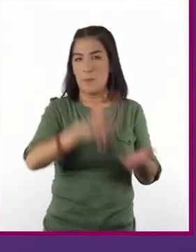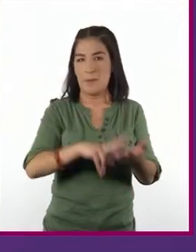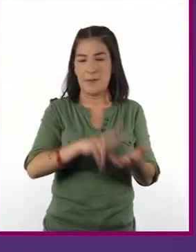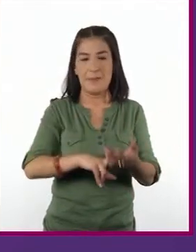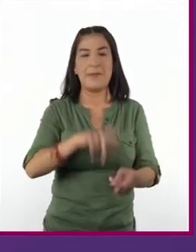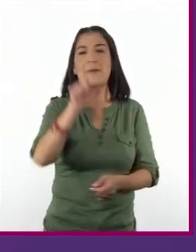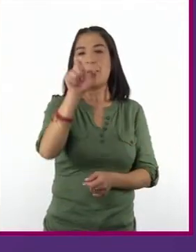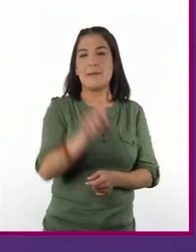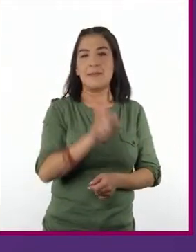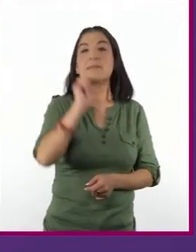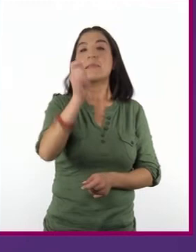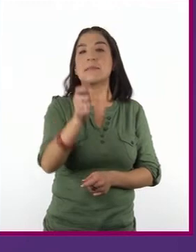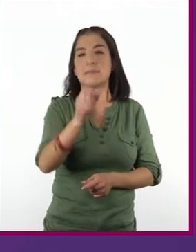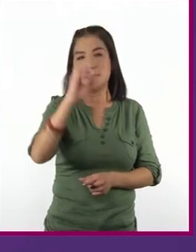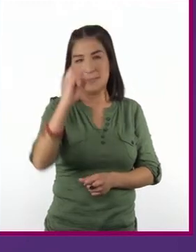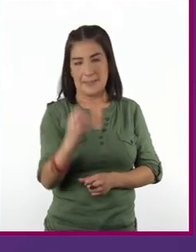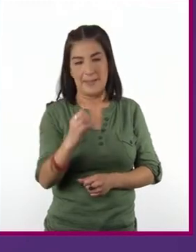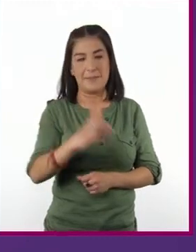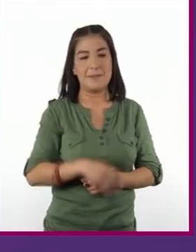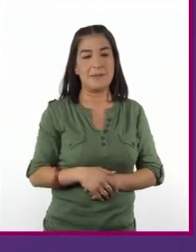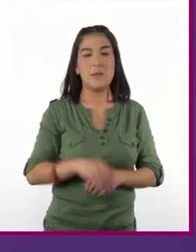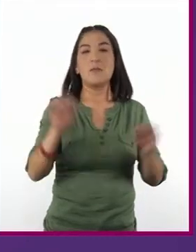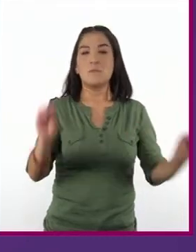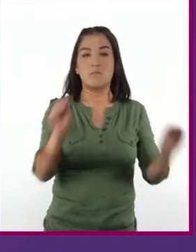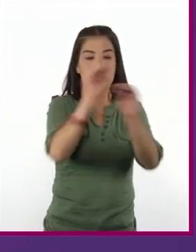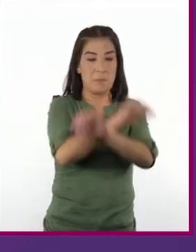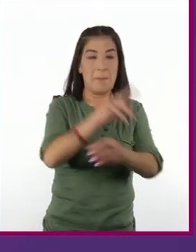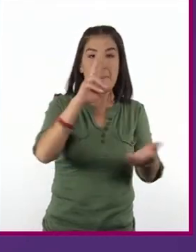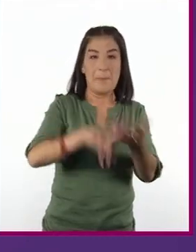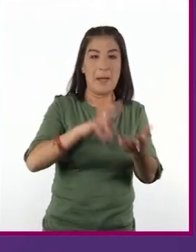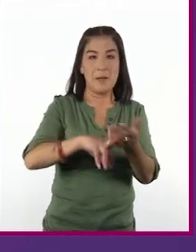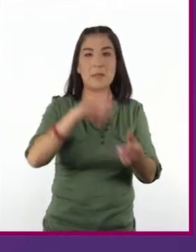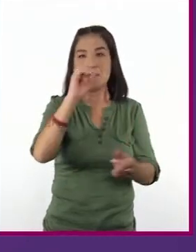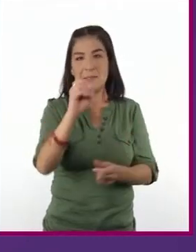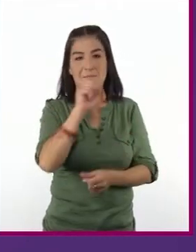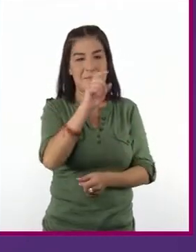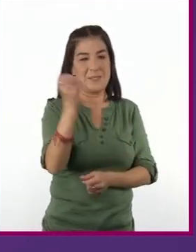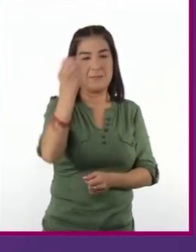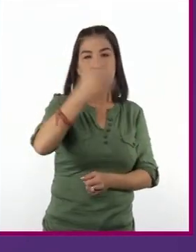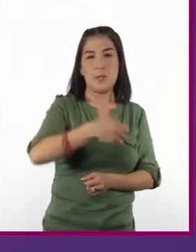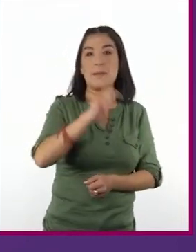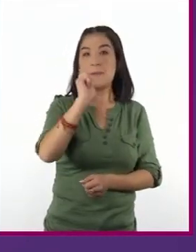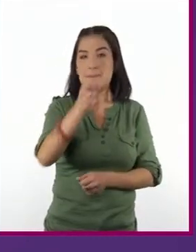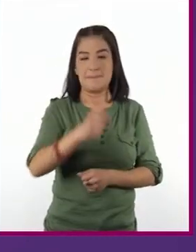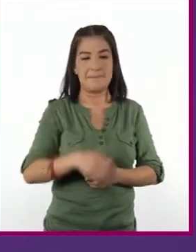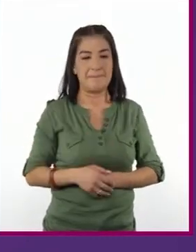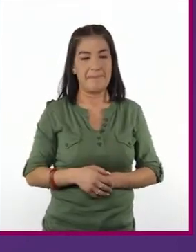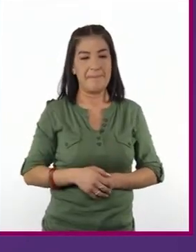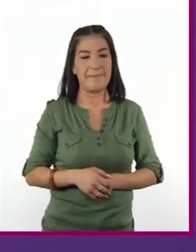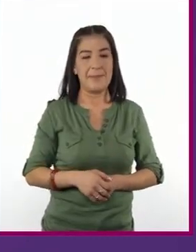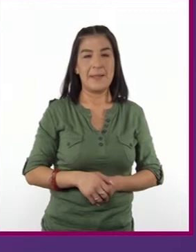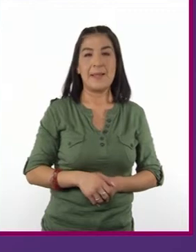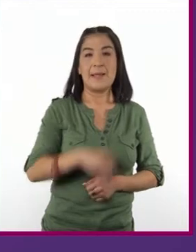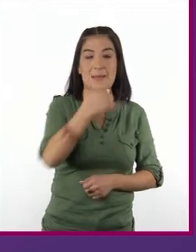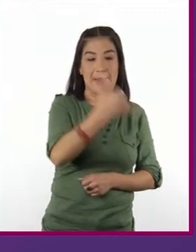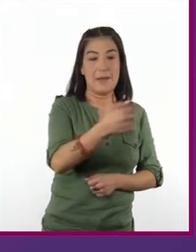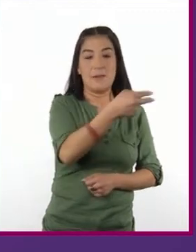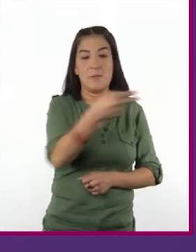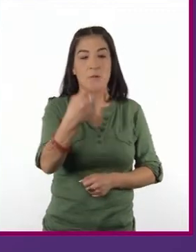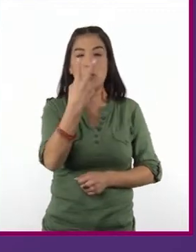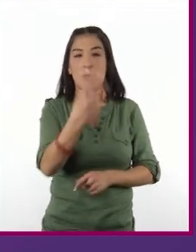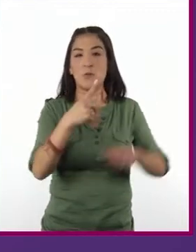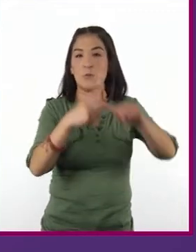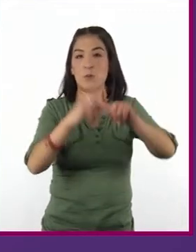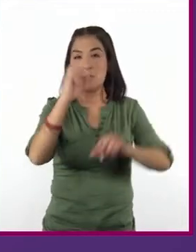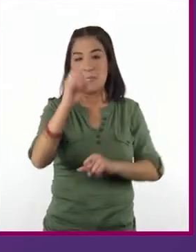de x, que es 0. Sustituimos el valor de 0 en la ecuación y nos queda y igual a 2 por 0 menos